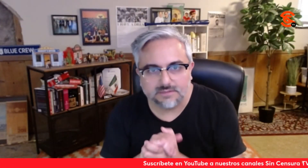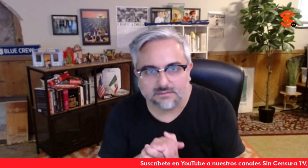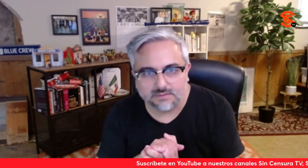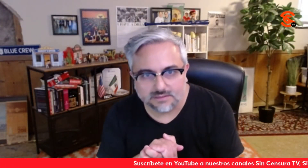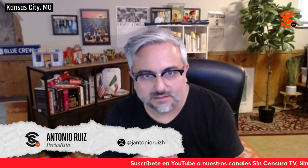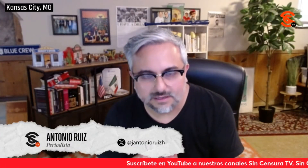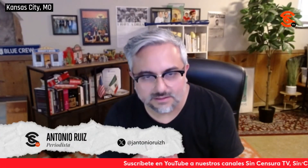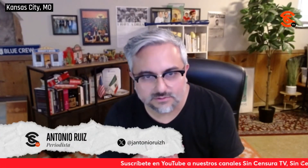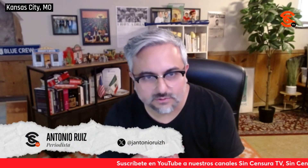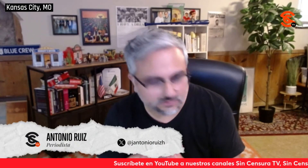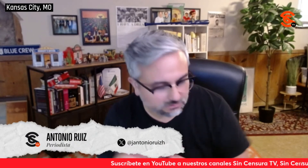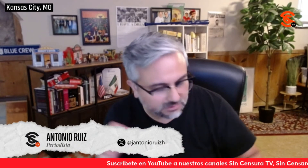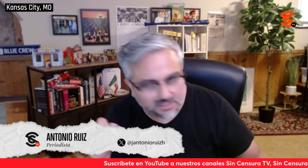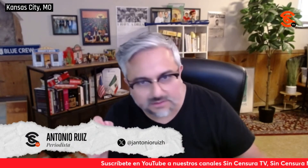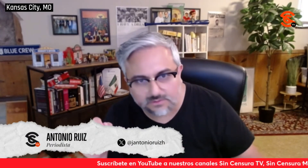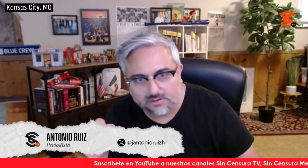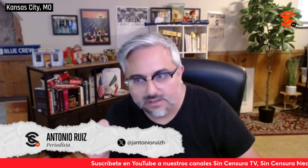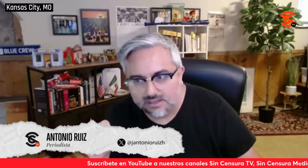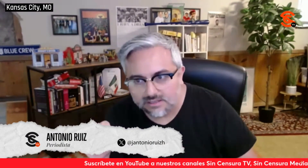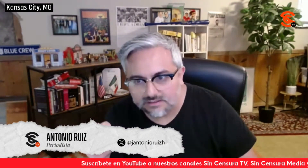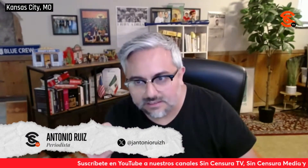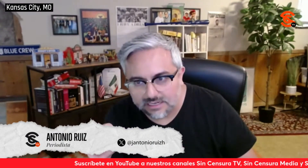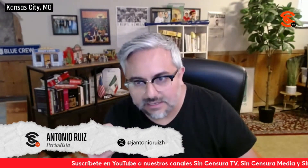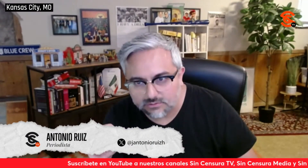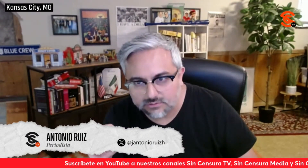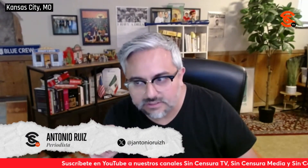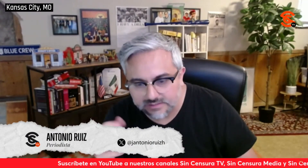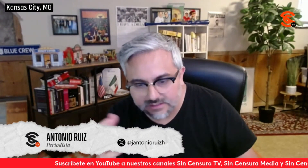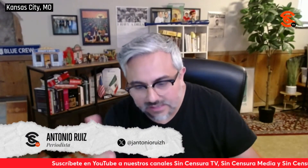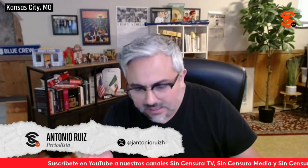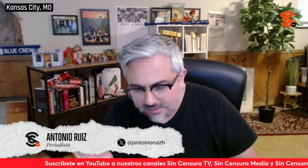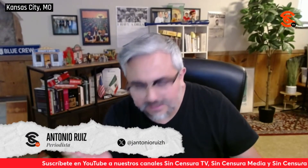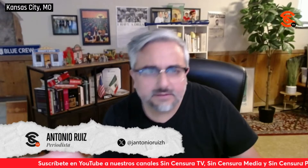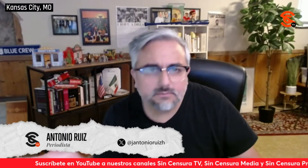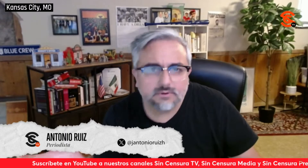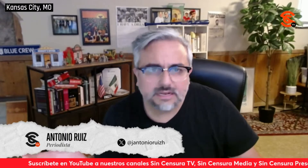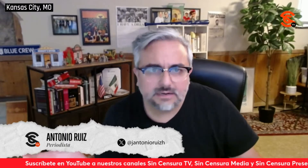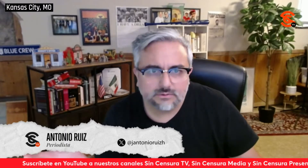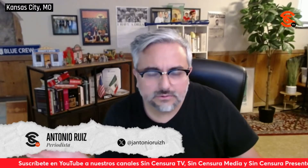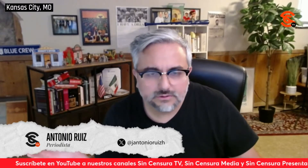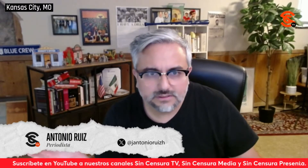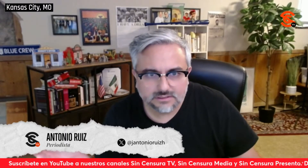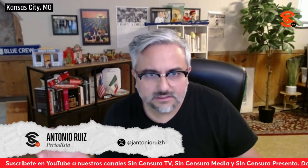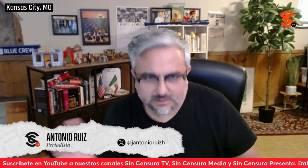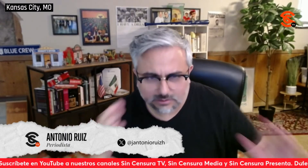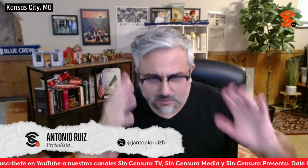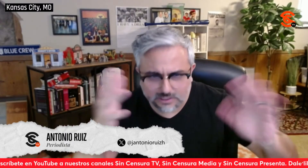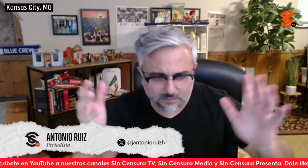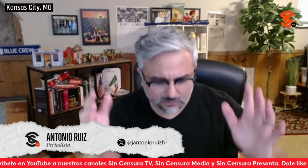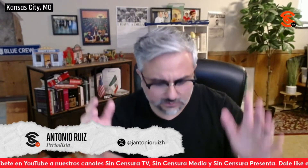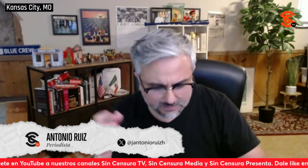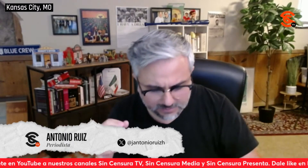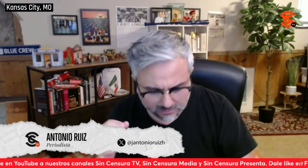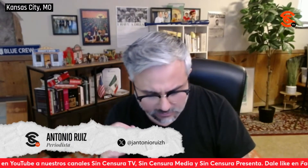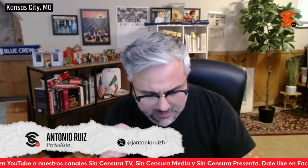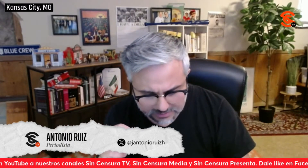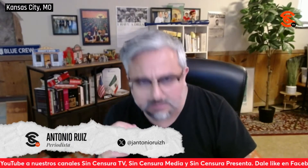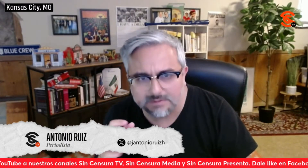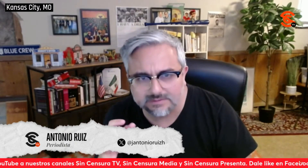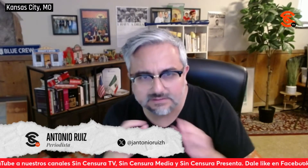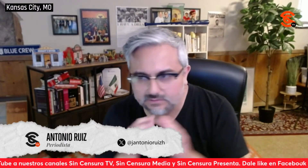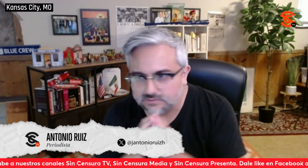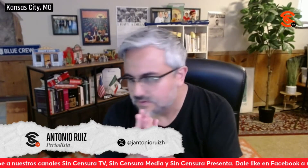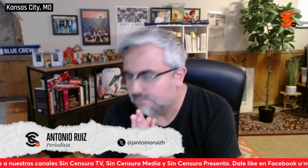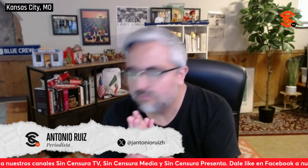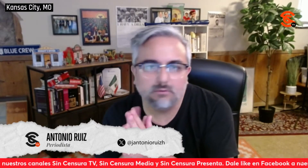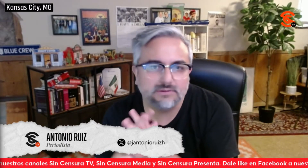Yo también me enardezco de inmediato ante la injusticia. Y hay que ser muy claros. De hecho, le pido al equipo que nos grabe, querido Ricardo. Me